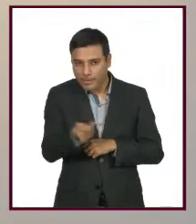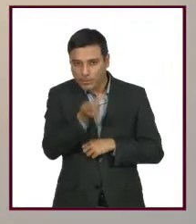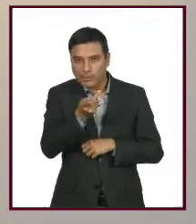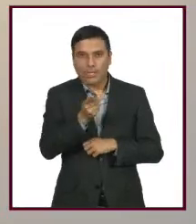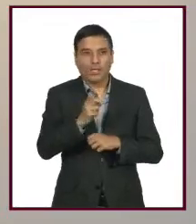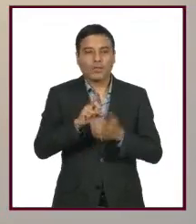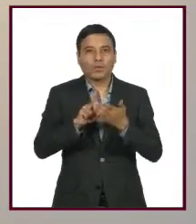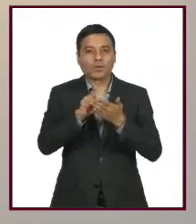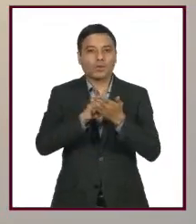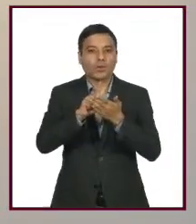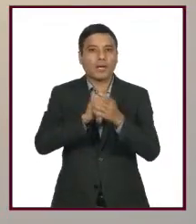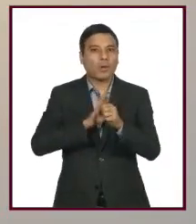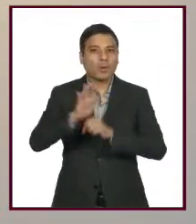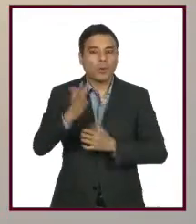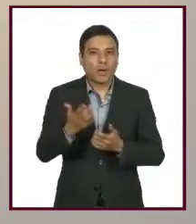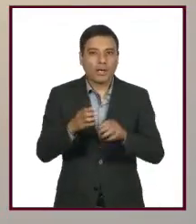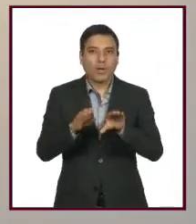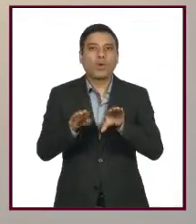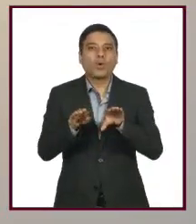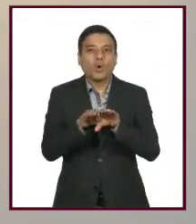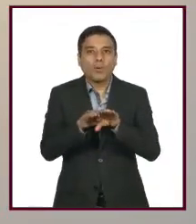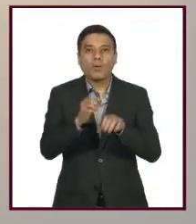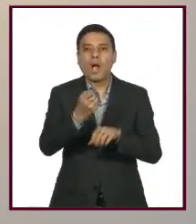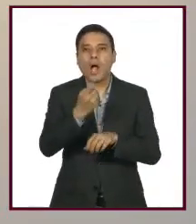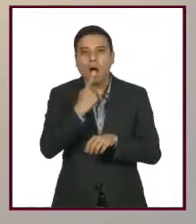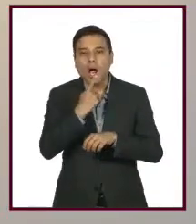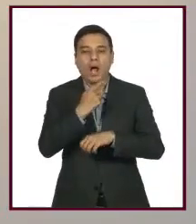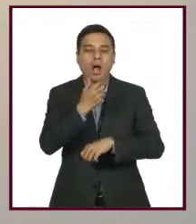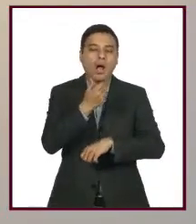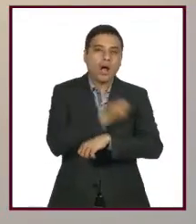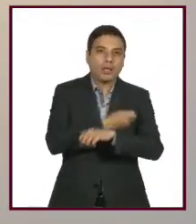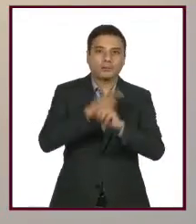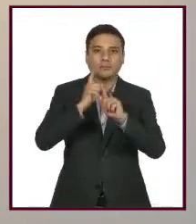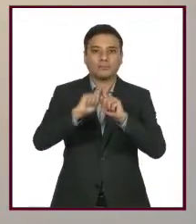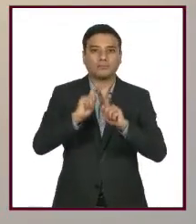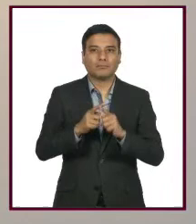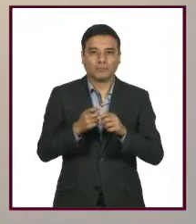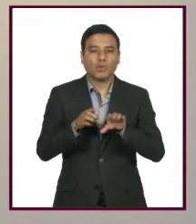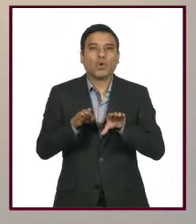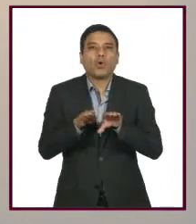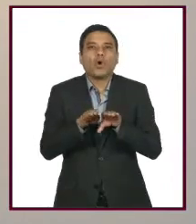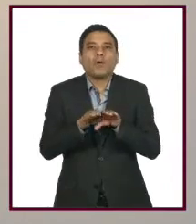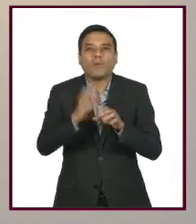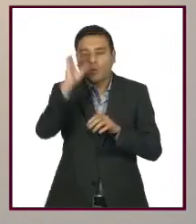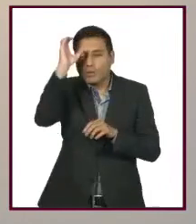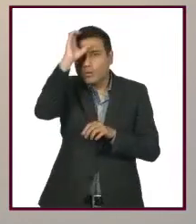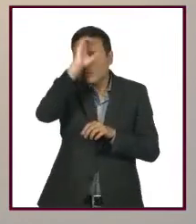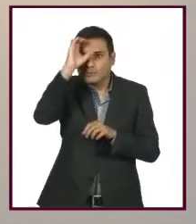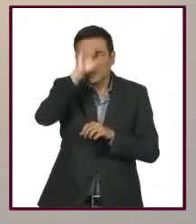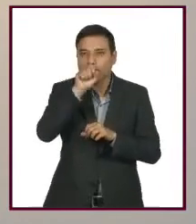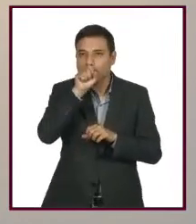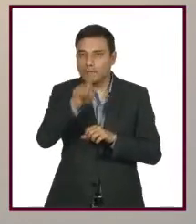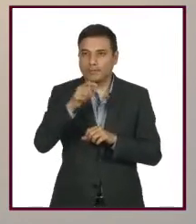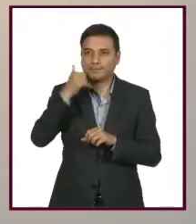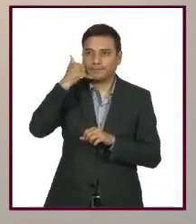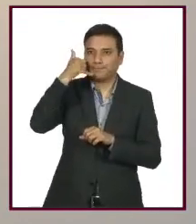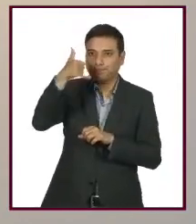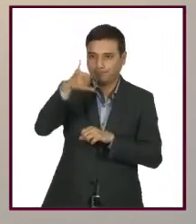vía de administración, la vigilancia de los signos vitales básicos, ¿no? El estado de conciencia y contactar a los familiares para